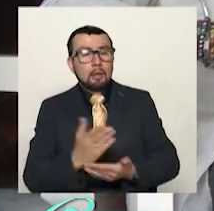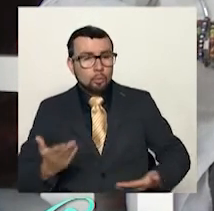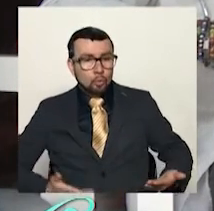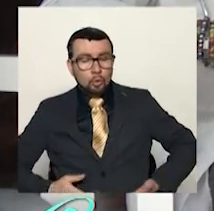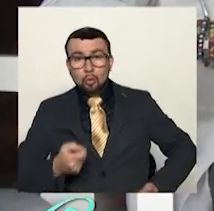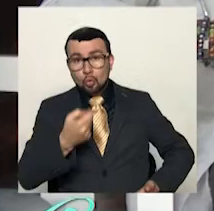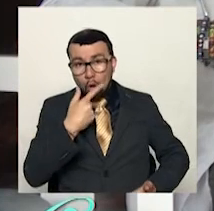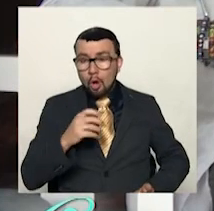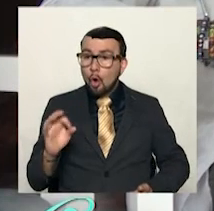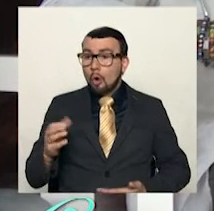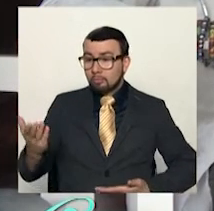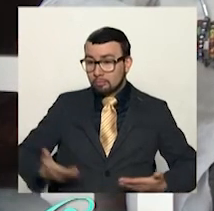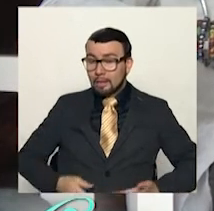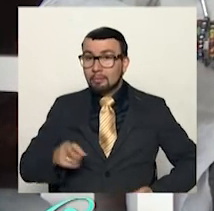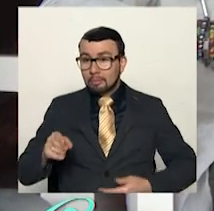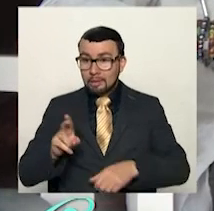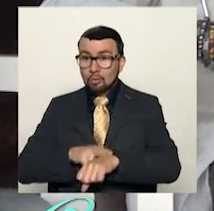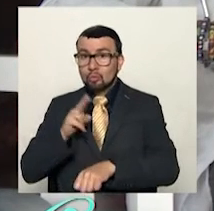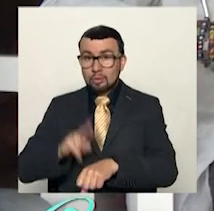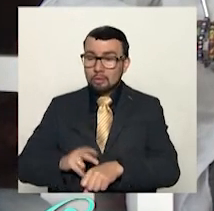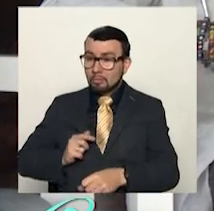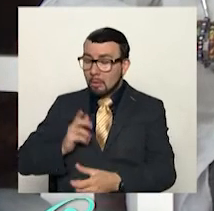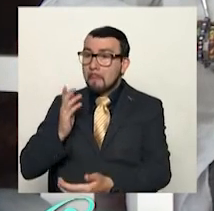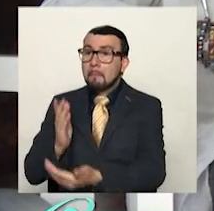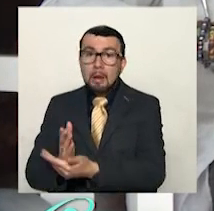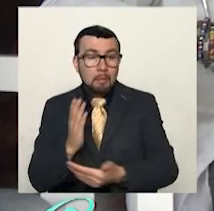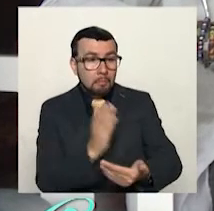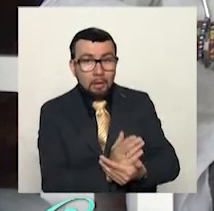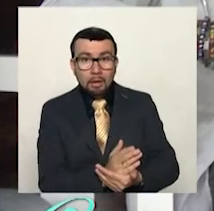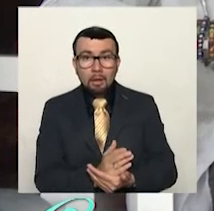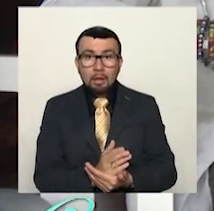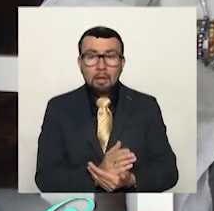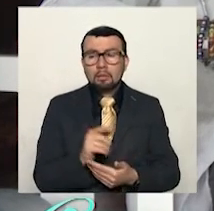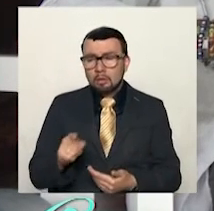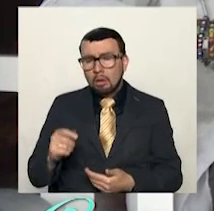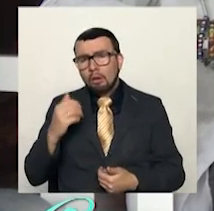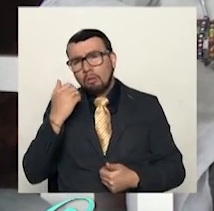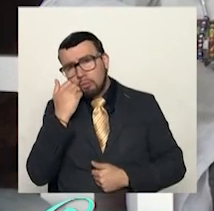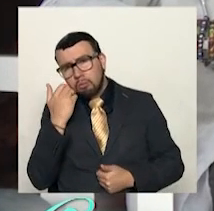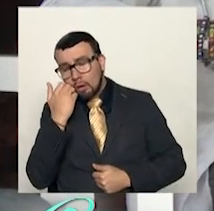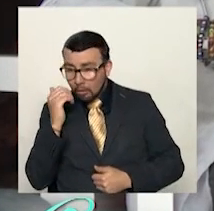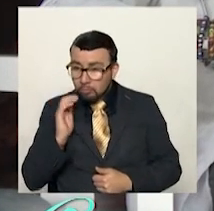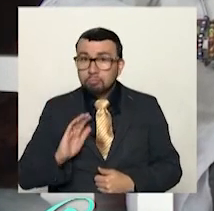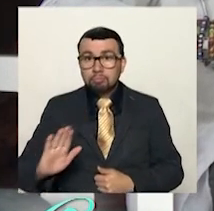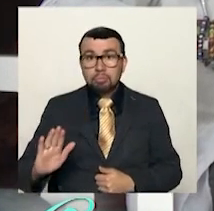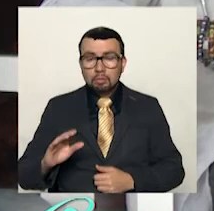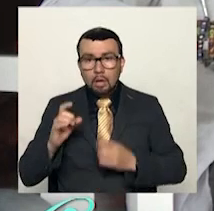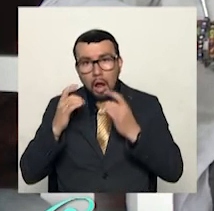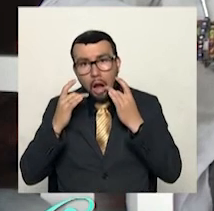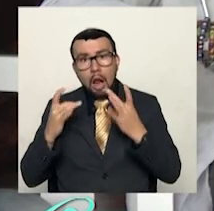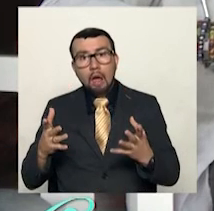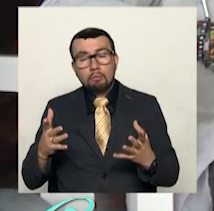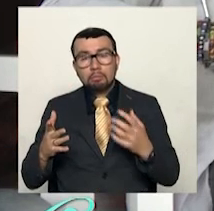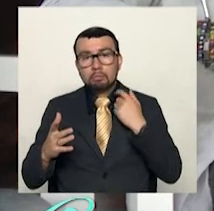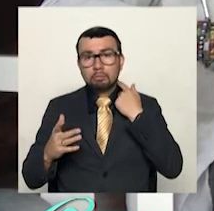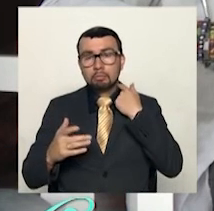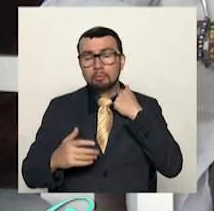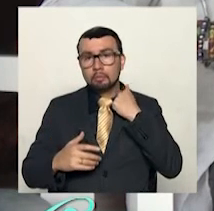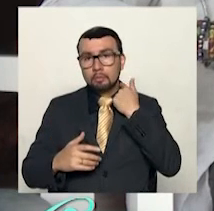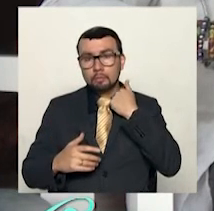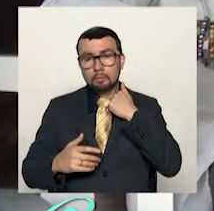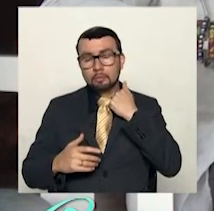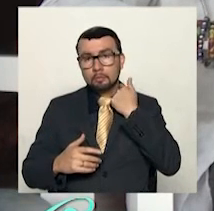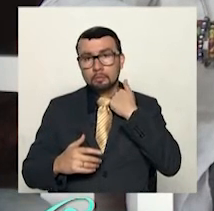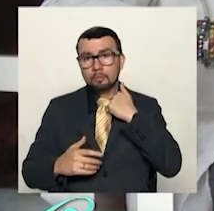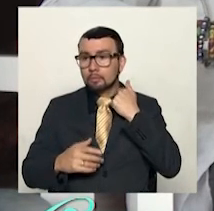tienda naturista, cuando realmente se está gestando una enfermedad grave que necesita ser